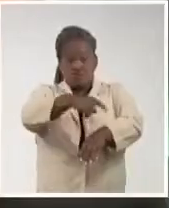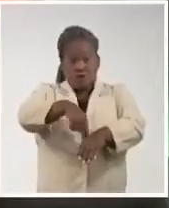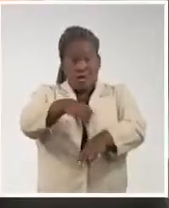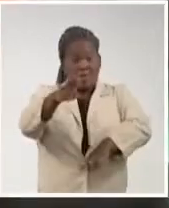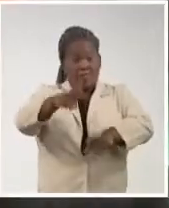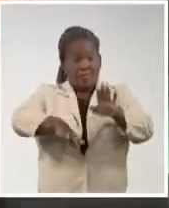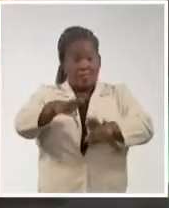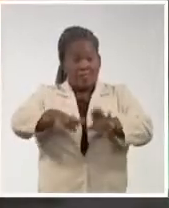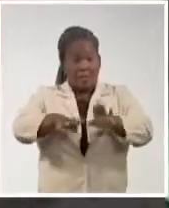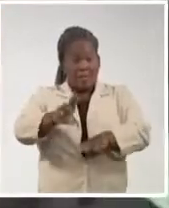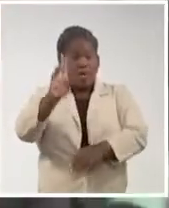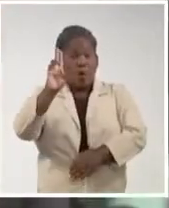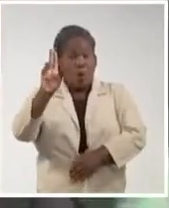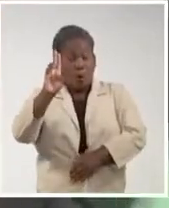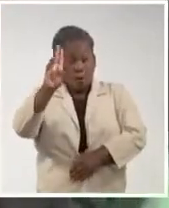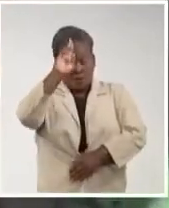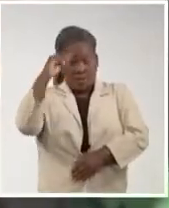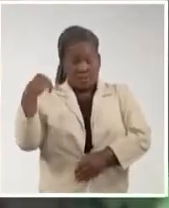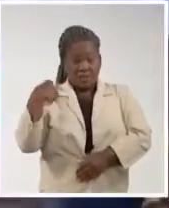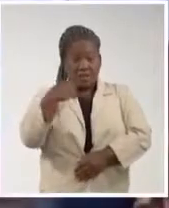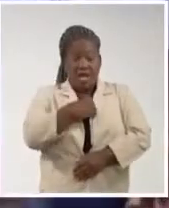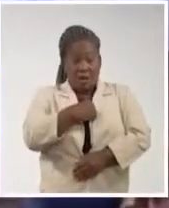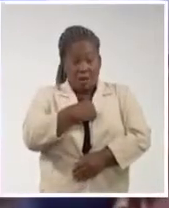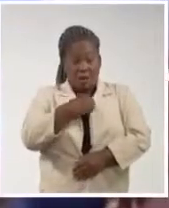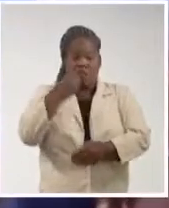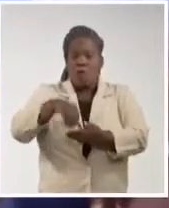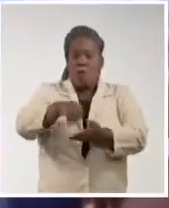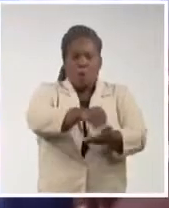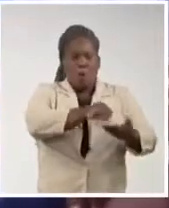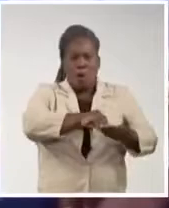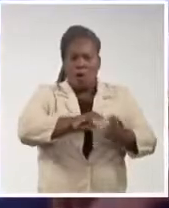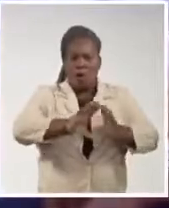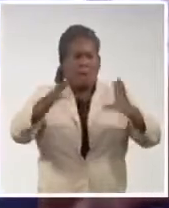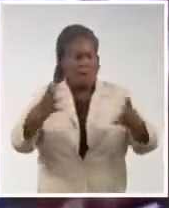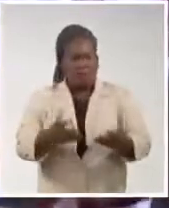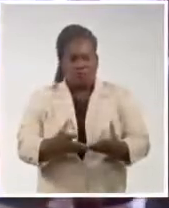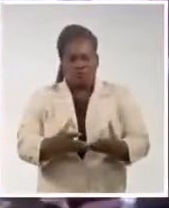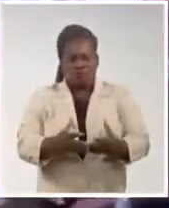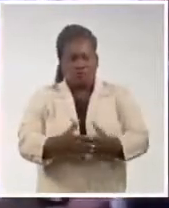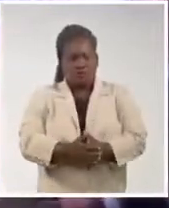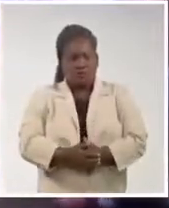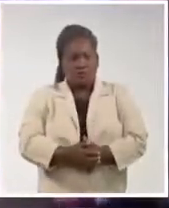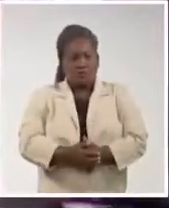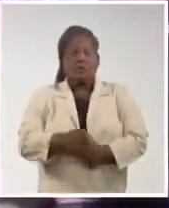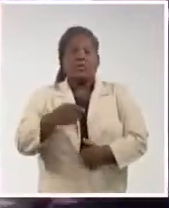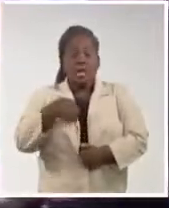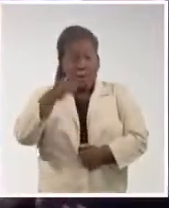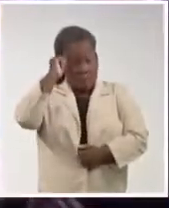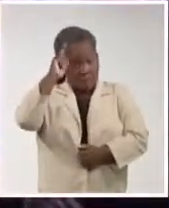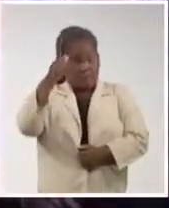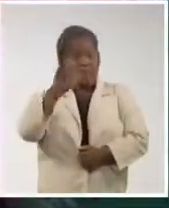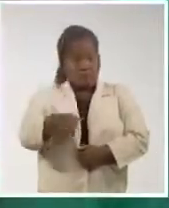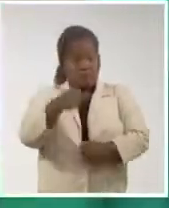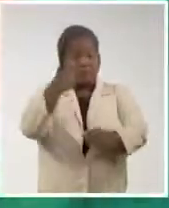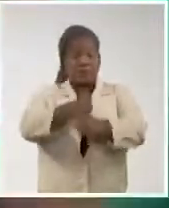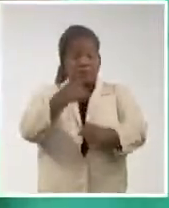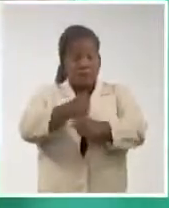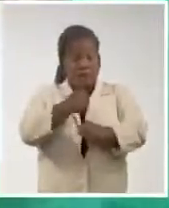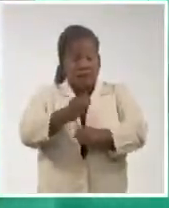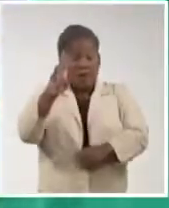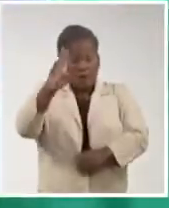de evento sanitario adverso en cualquier parte del mundo. Tienen experiencia en esas misiones sanitarias